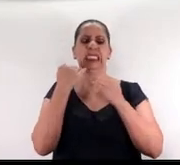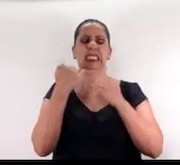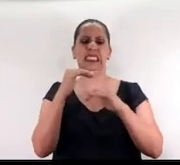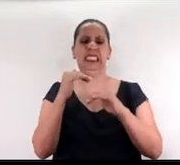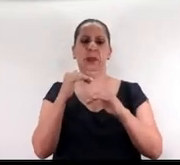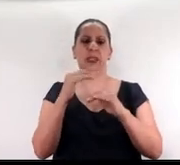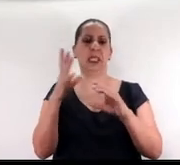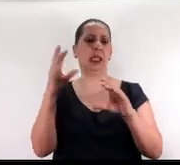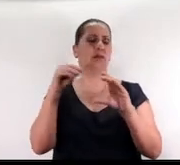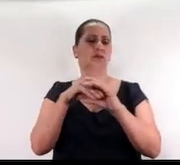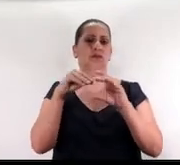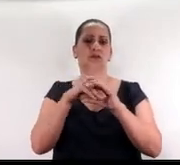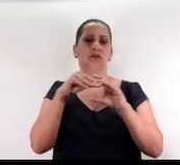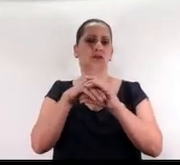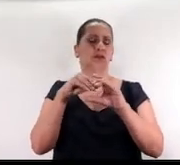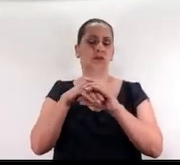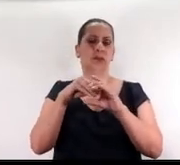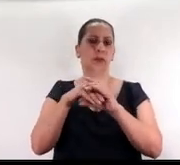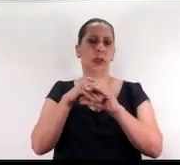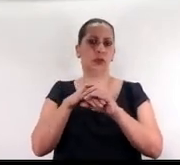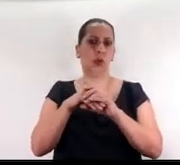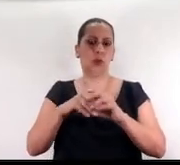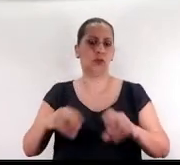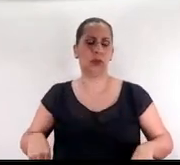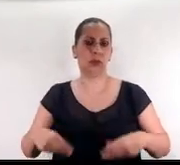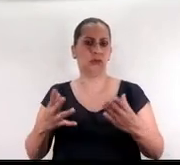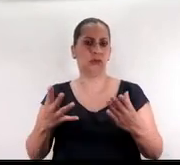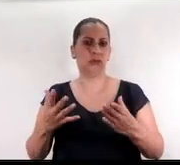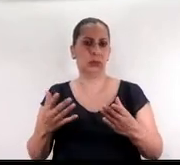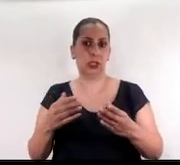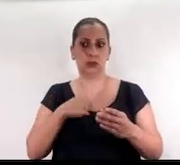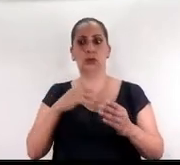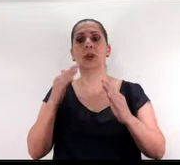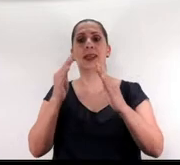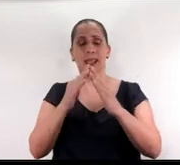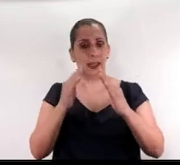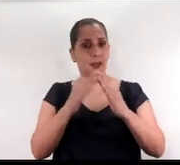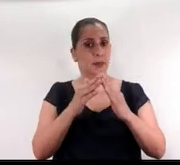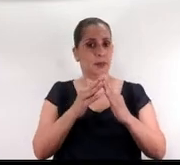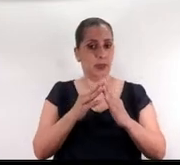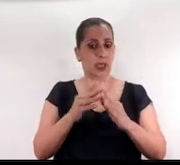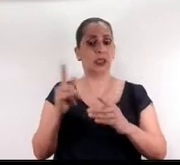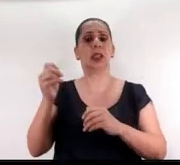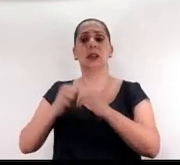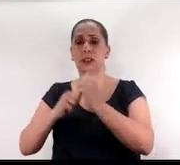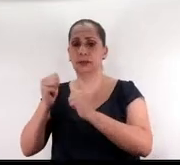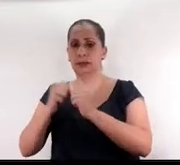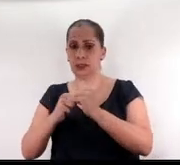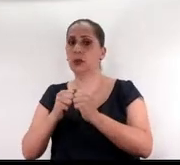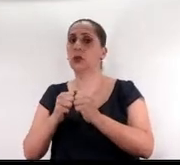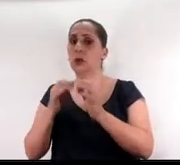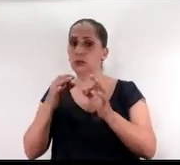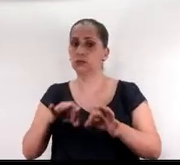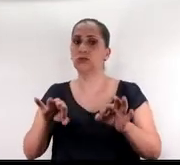inversión en gastos de capital, tanto en vivienda como en infraestructura, y por